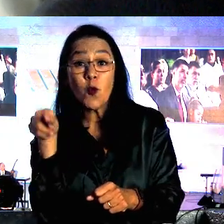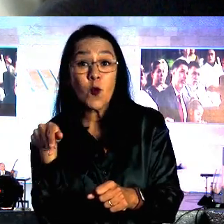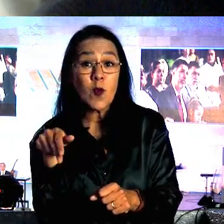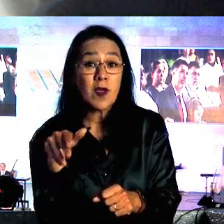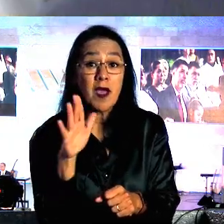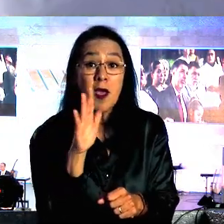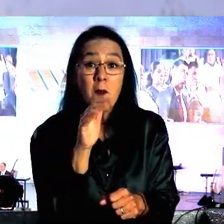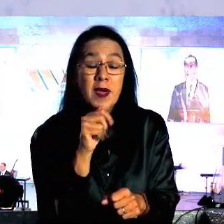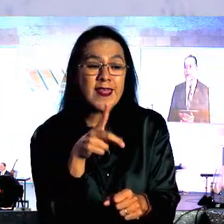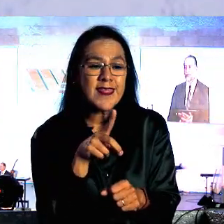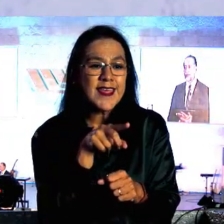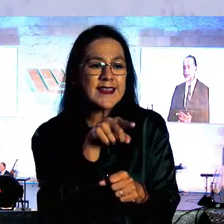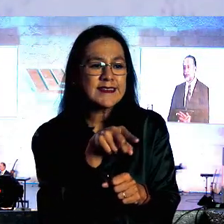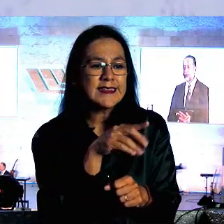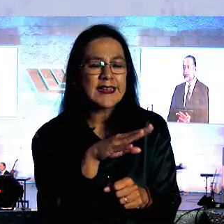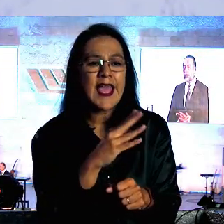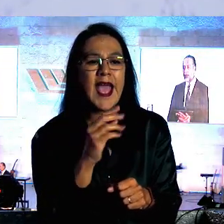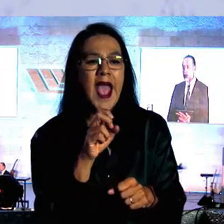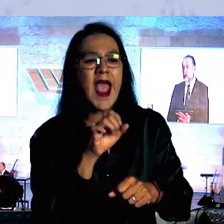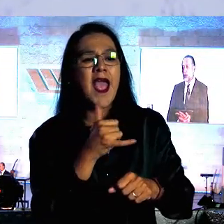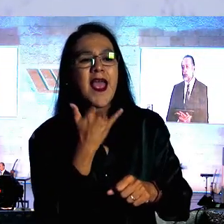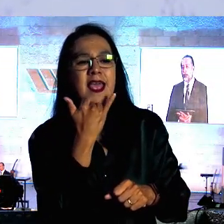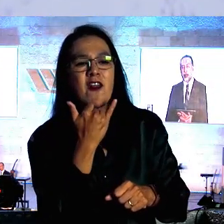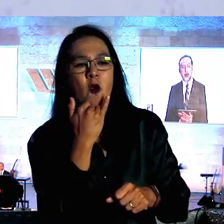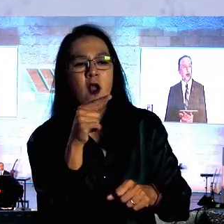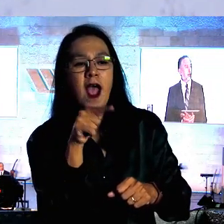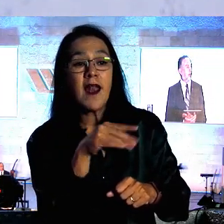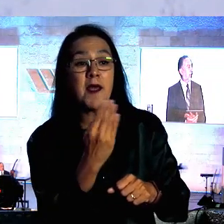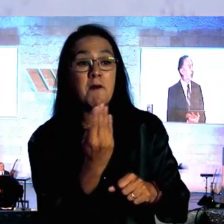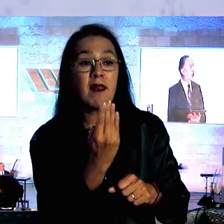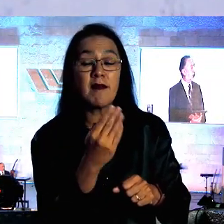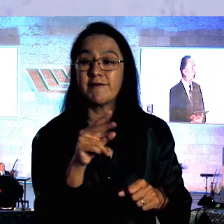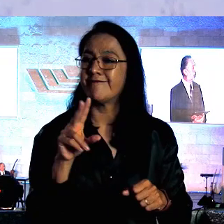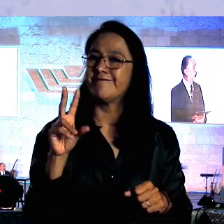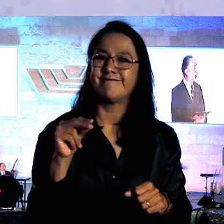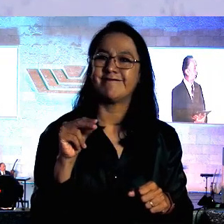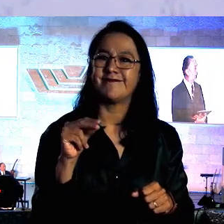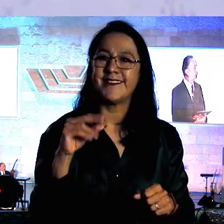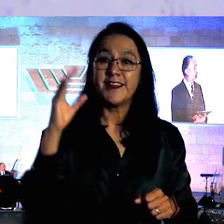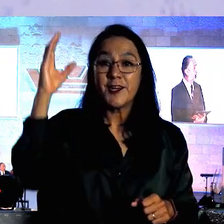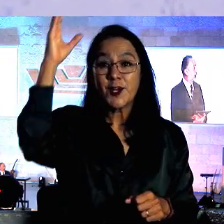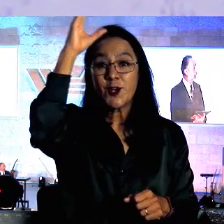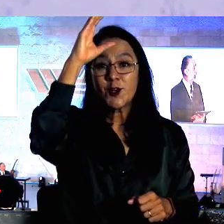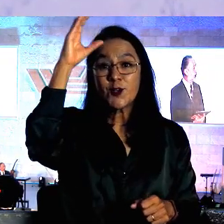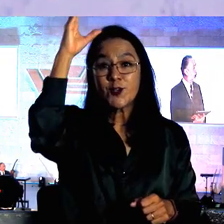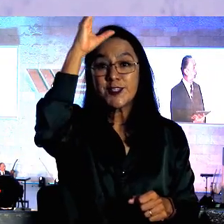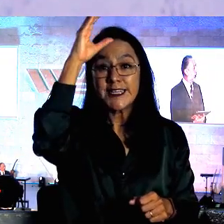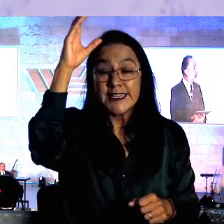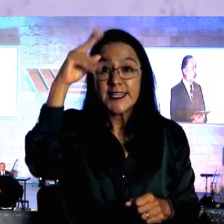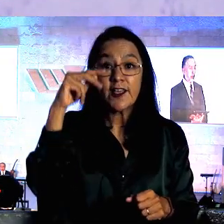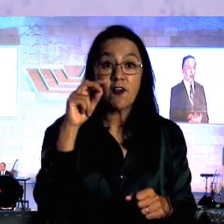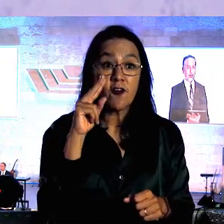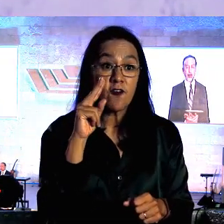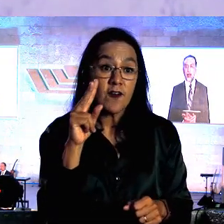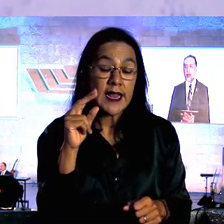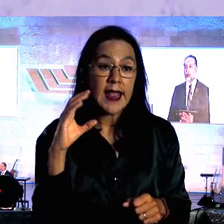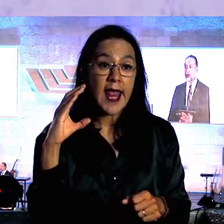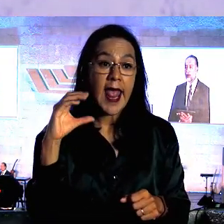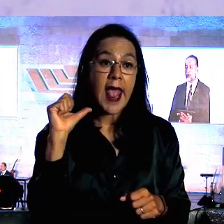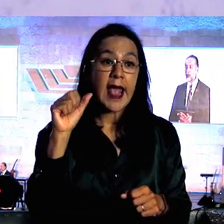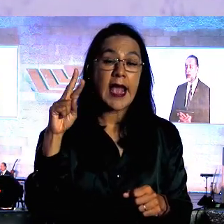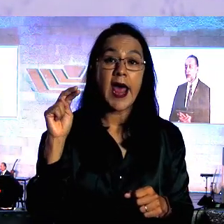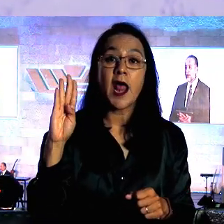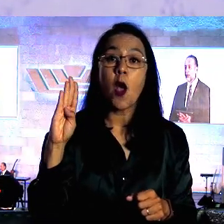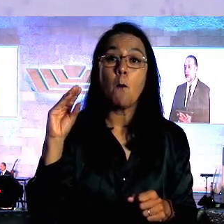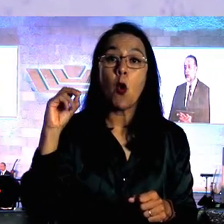dice la Biblia entre los propios científicos están en desacuerdo si el carbono 14 y otras técnicas que